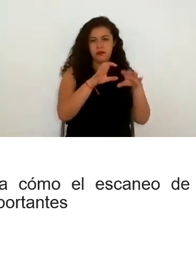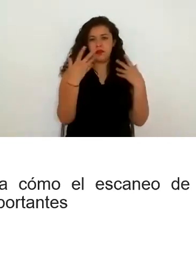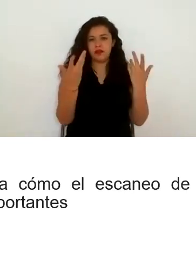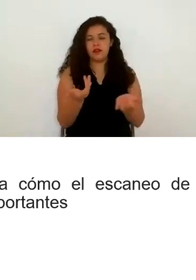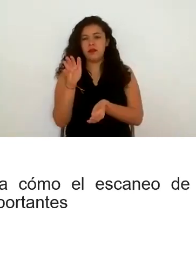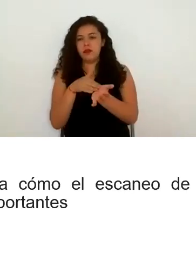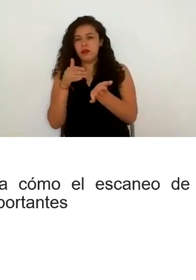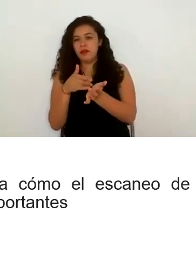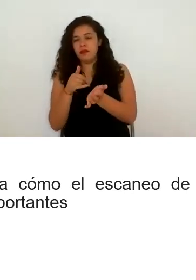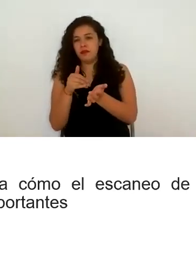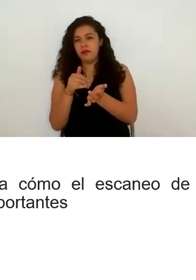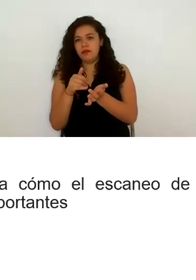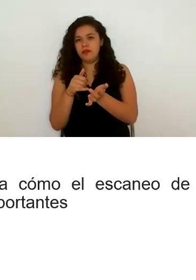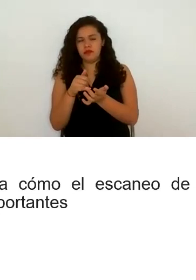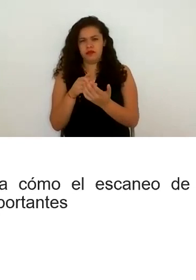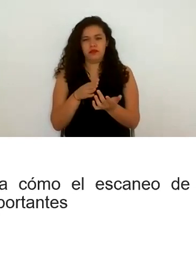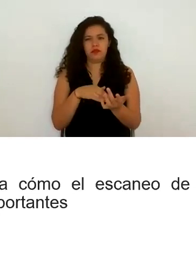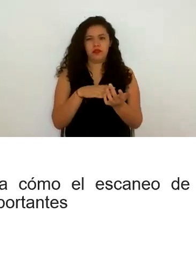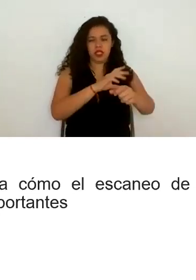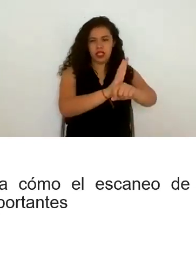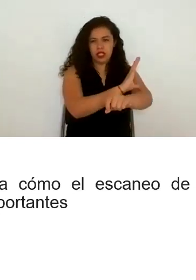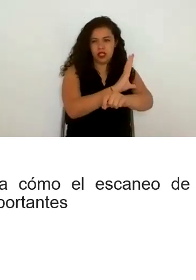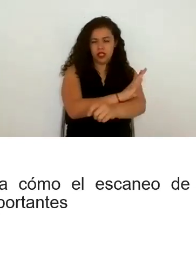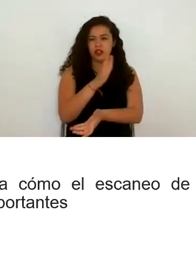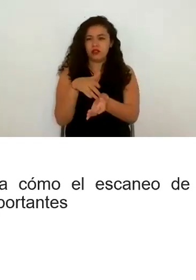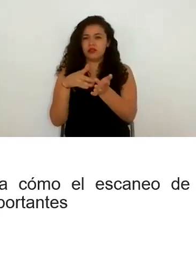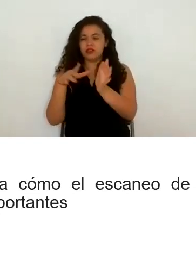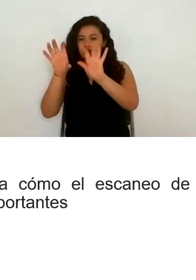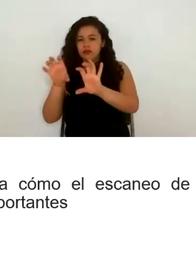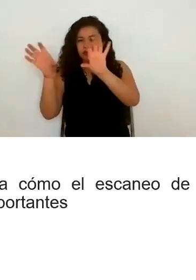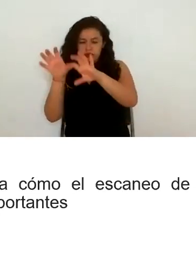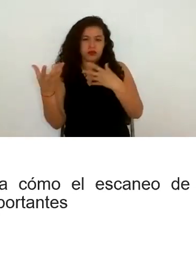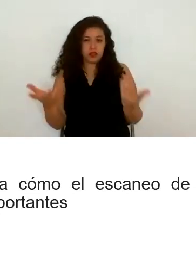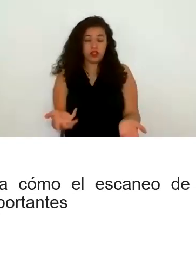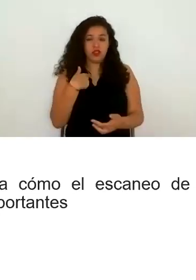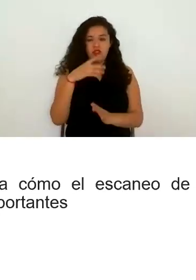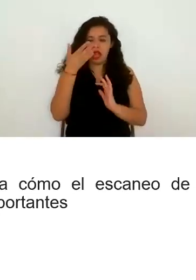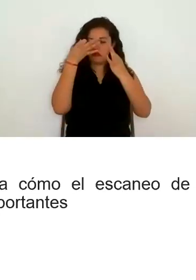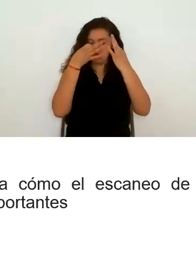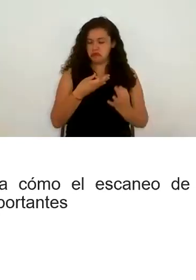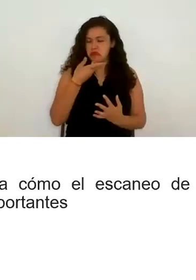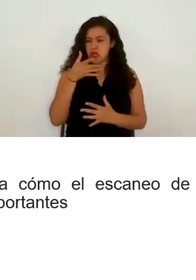documento digitalizado. Y decimos, no, yo tengo todo mi archivo digitalizado y